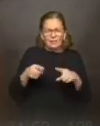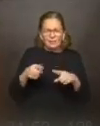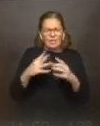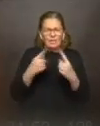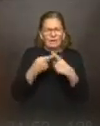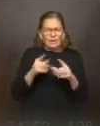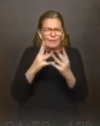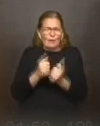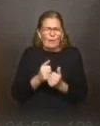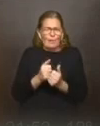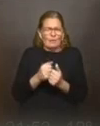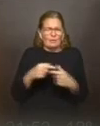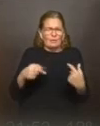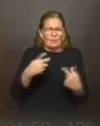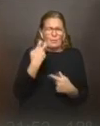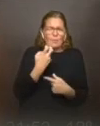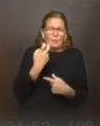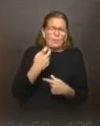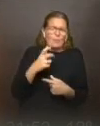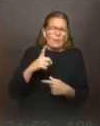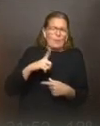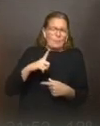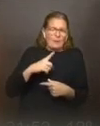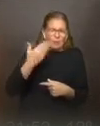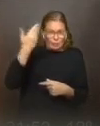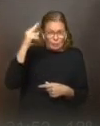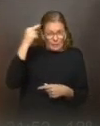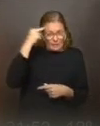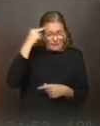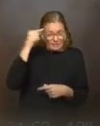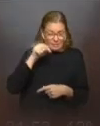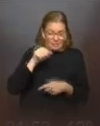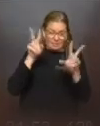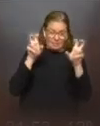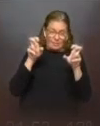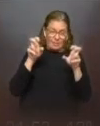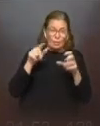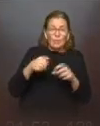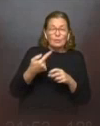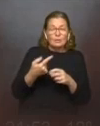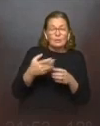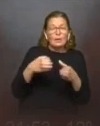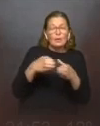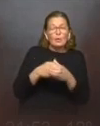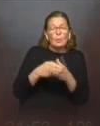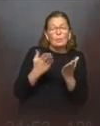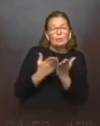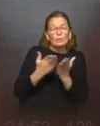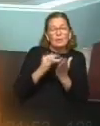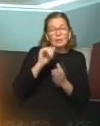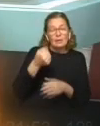Realmente esperamos que las autoridades puedan reflexionar sobre eso. ¿Cómo sigue esto para el gremio de estudiantes del